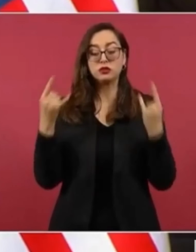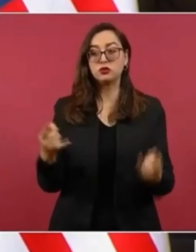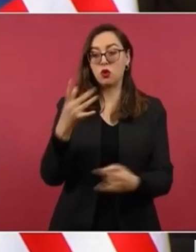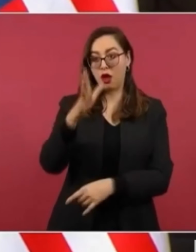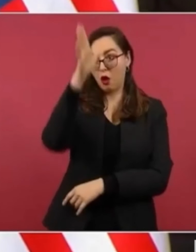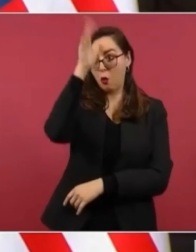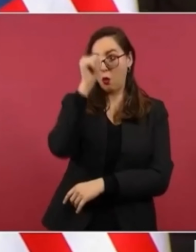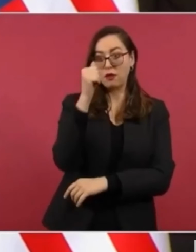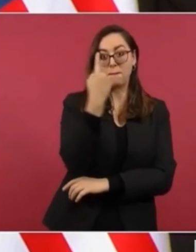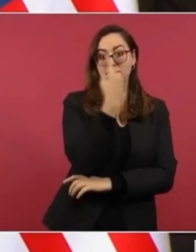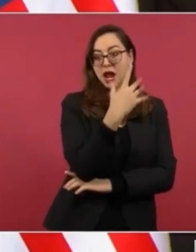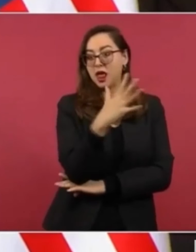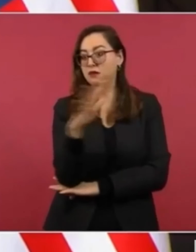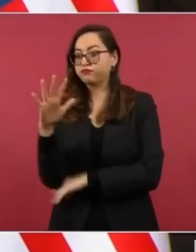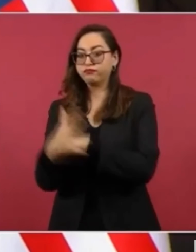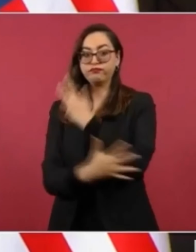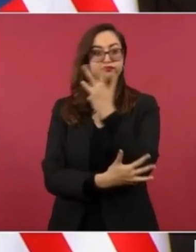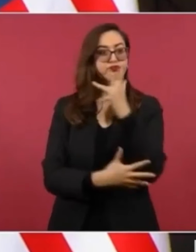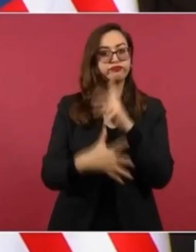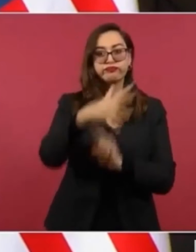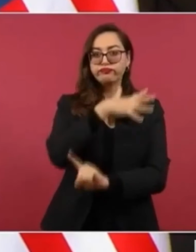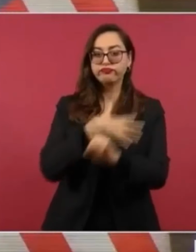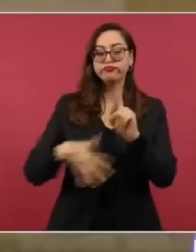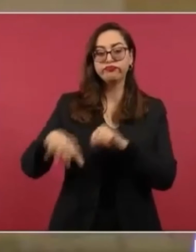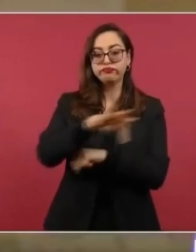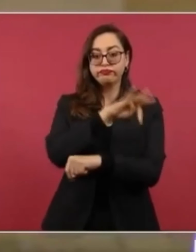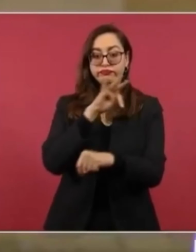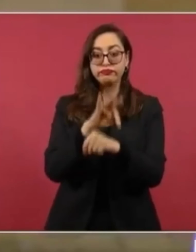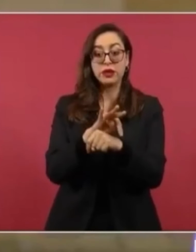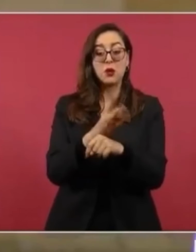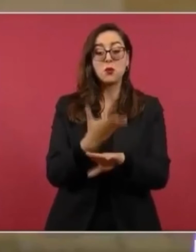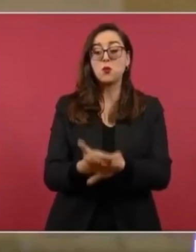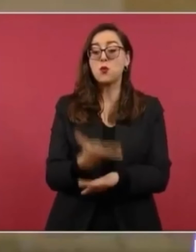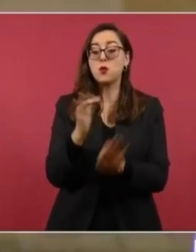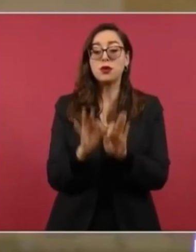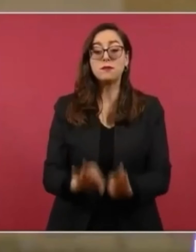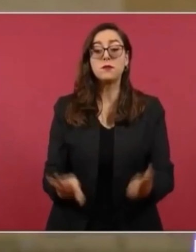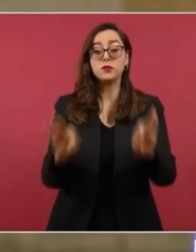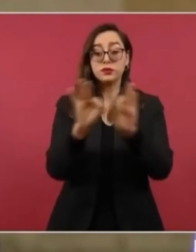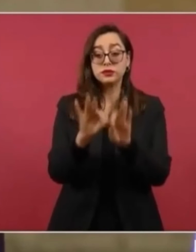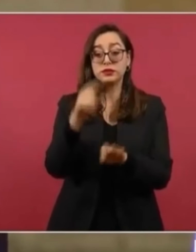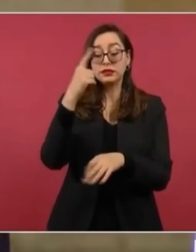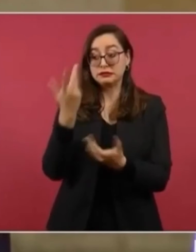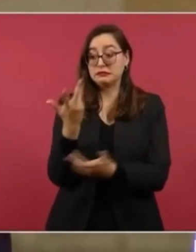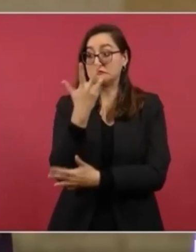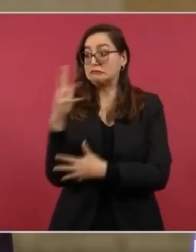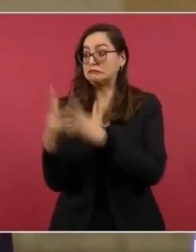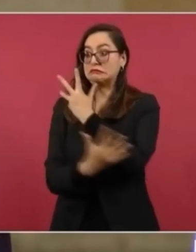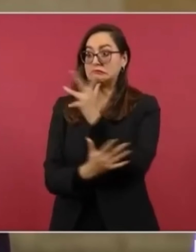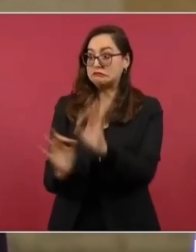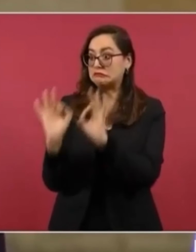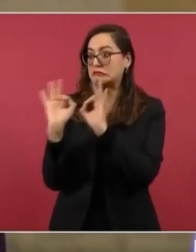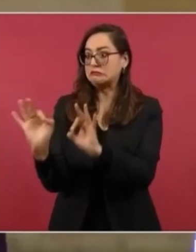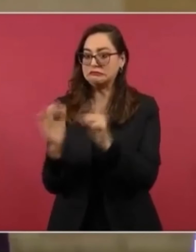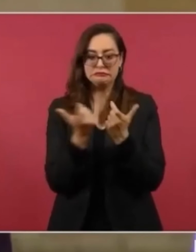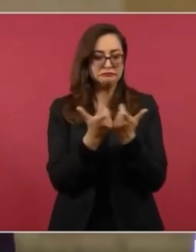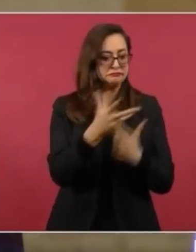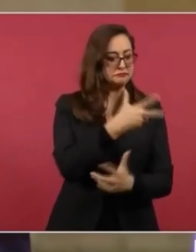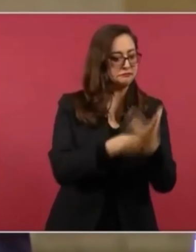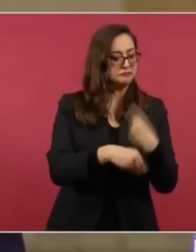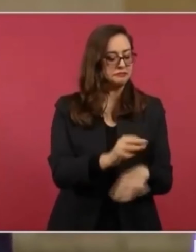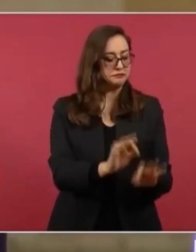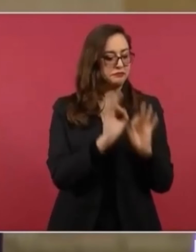naturaleza. La salud del medio ambiente es indispensable para la salud de la economía. Canadá